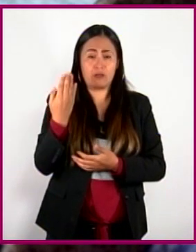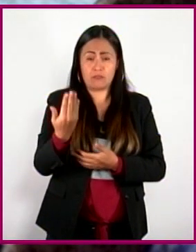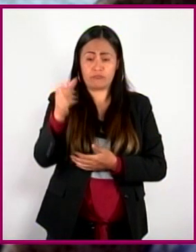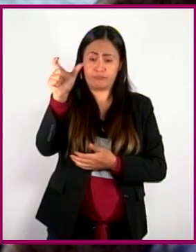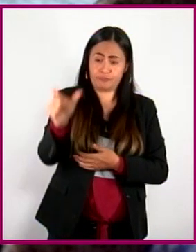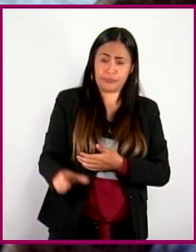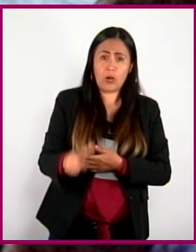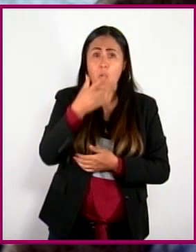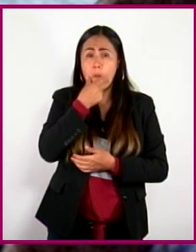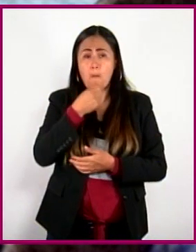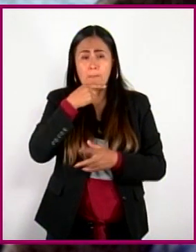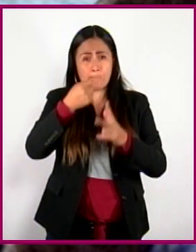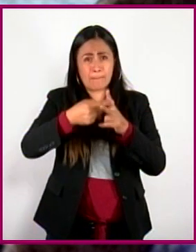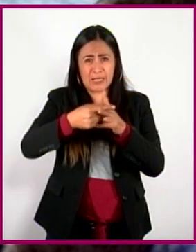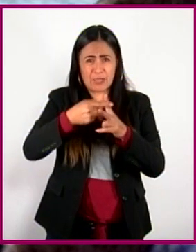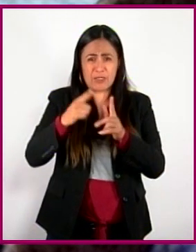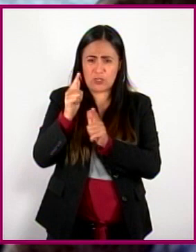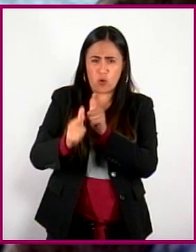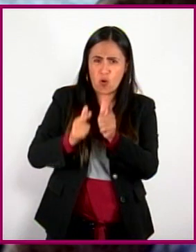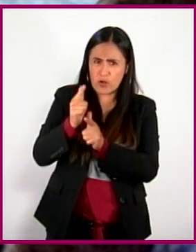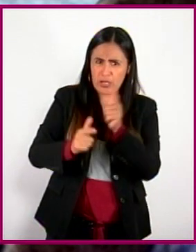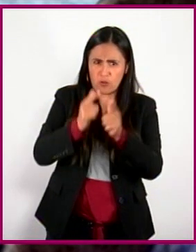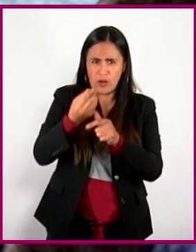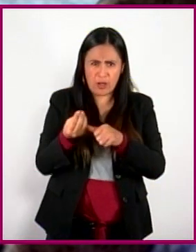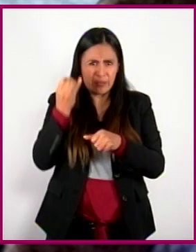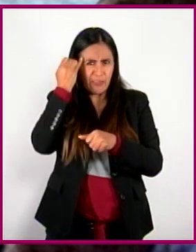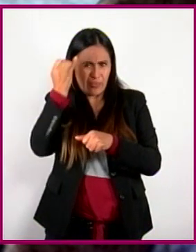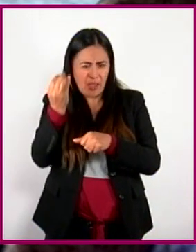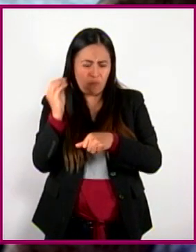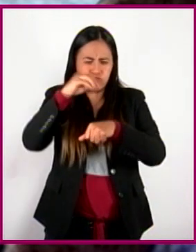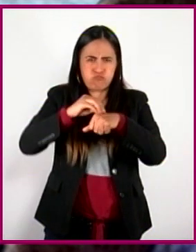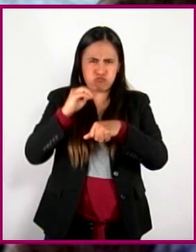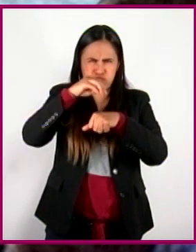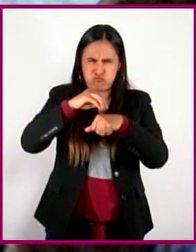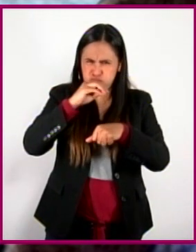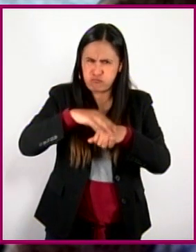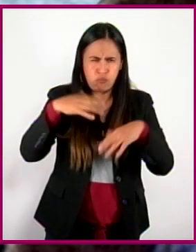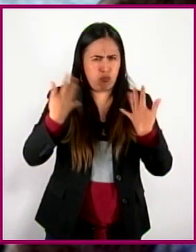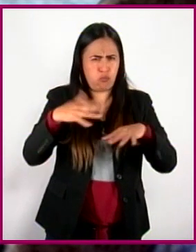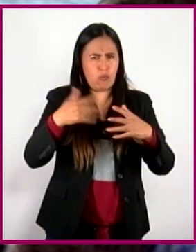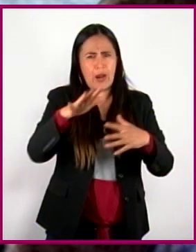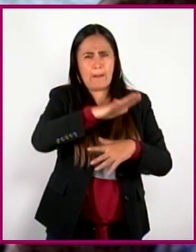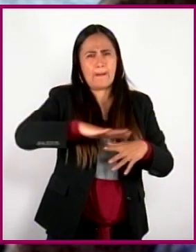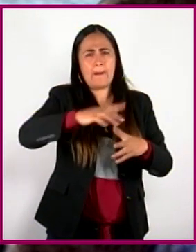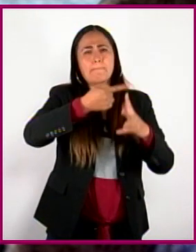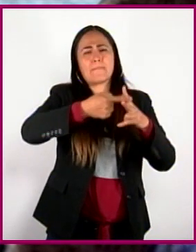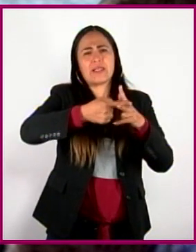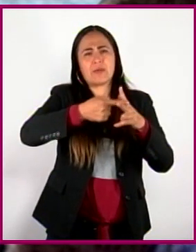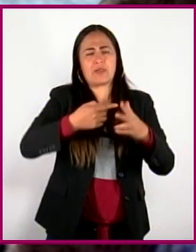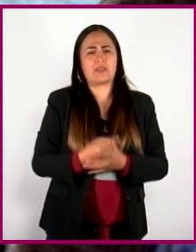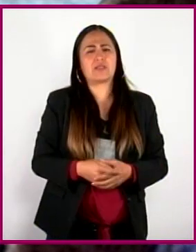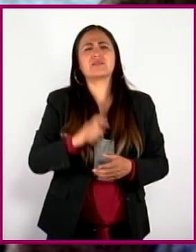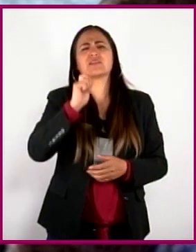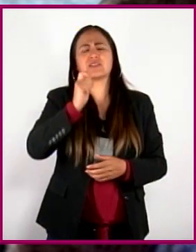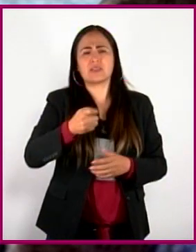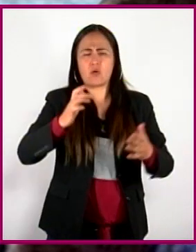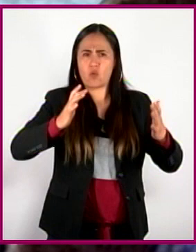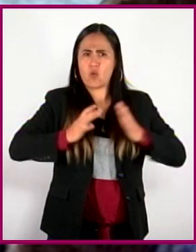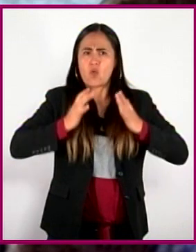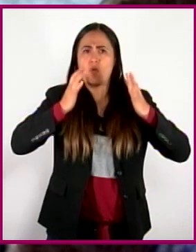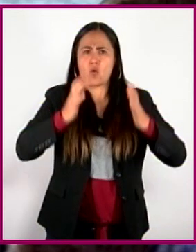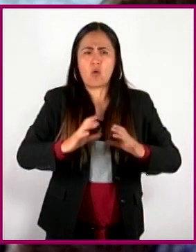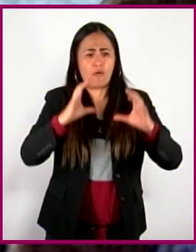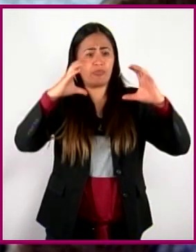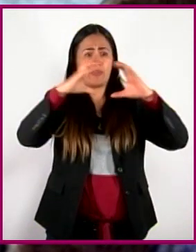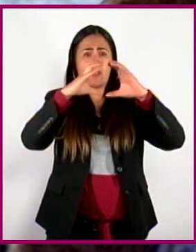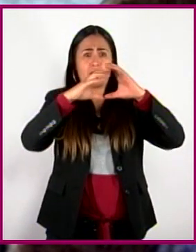Eratóstenes fue un matemático griego que hizo varias aportaciones en el área de las matemáticas. De las más sorprendentes fue calcular la circunferencia de la